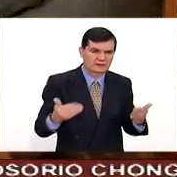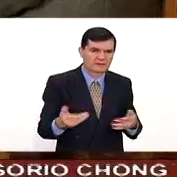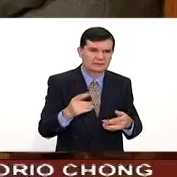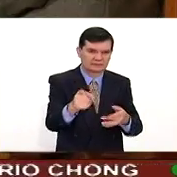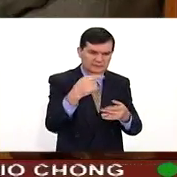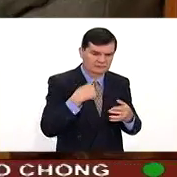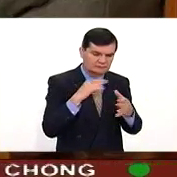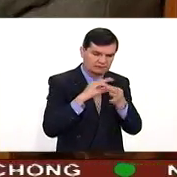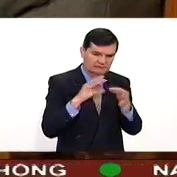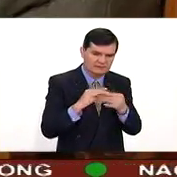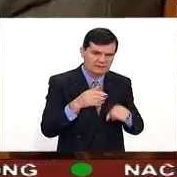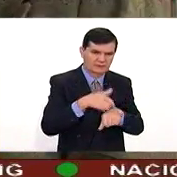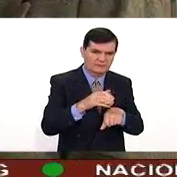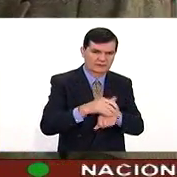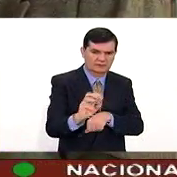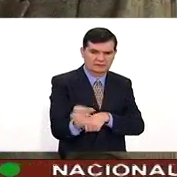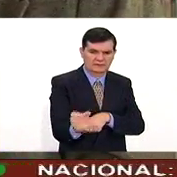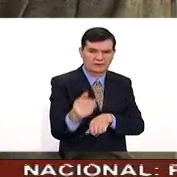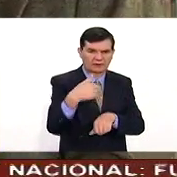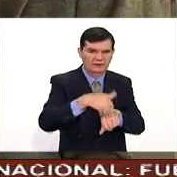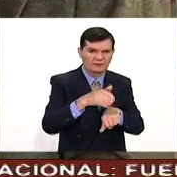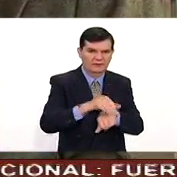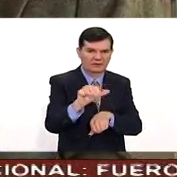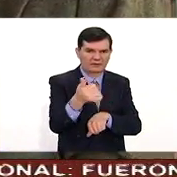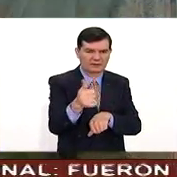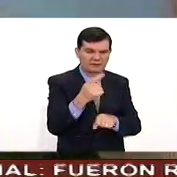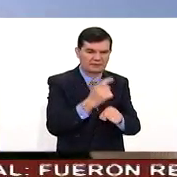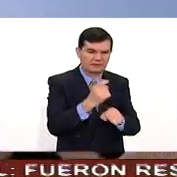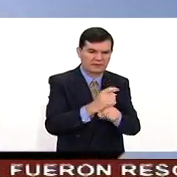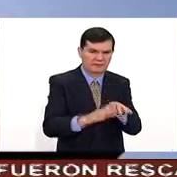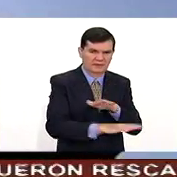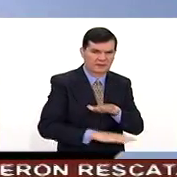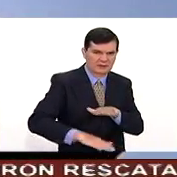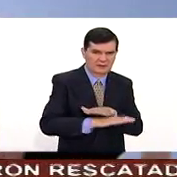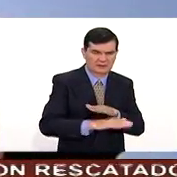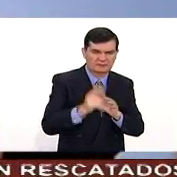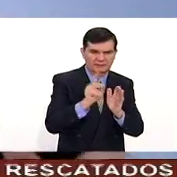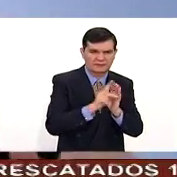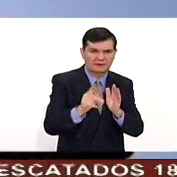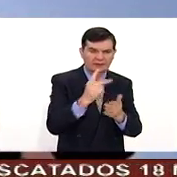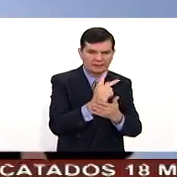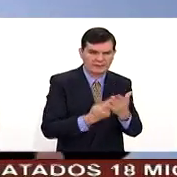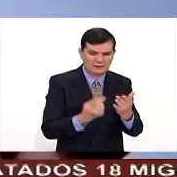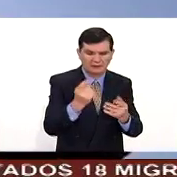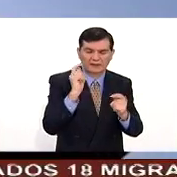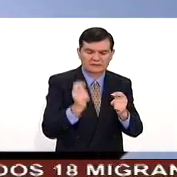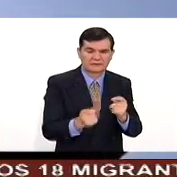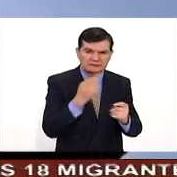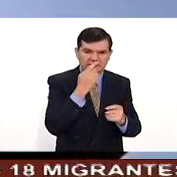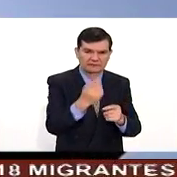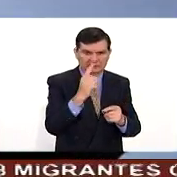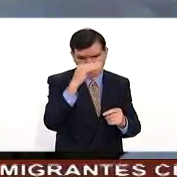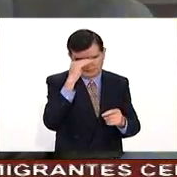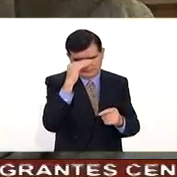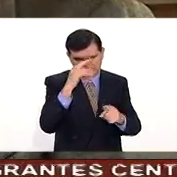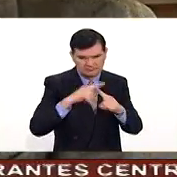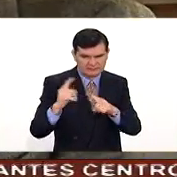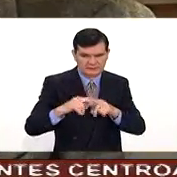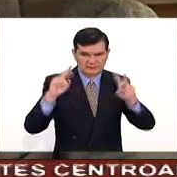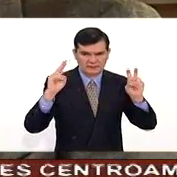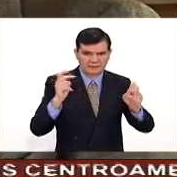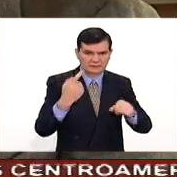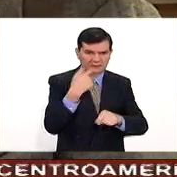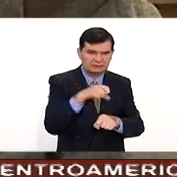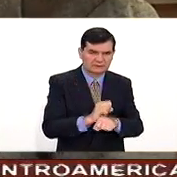platíquenos del Canal 11, se llama Primer Plano el programa. La idea de decir, se trata de reflexionar sobre los temas de la